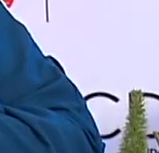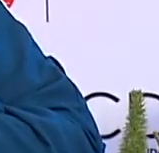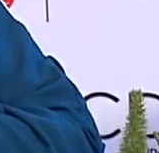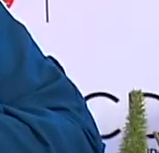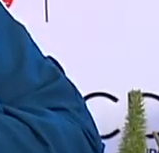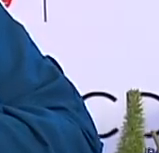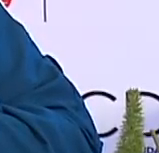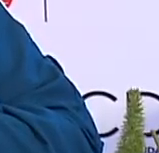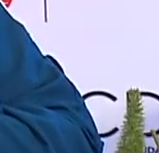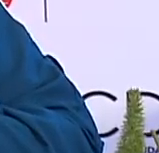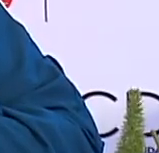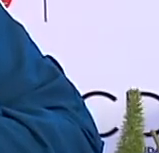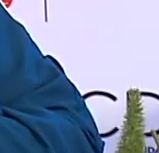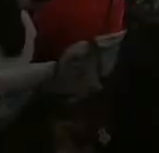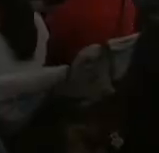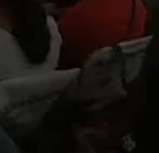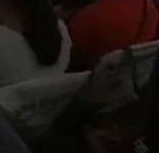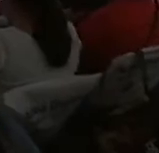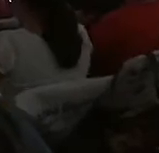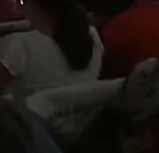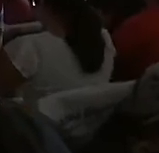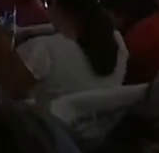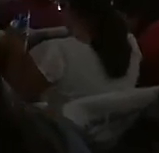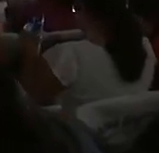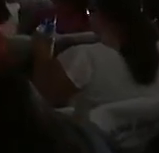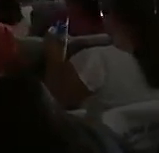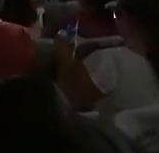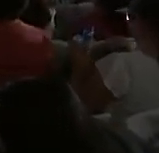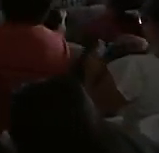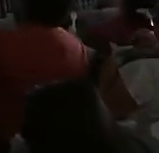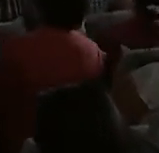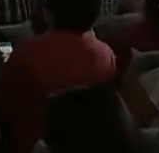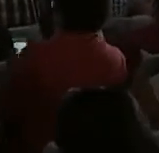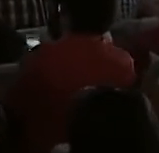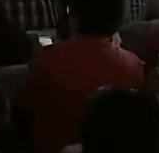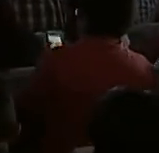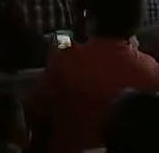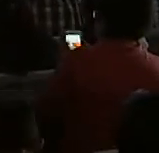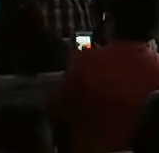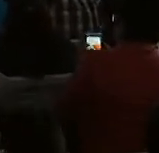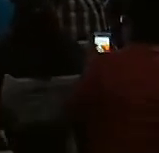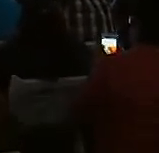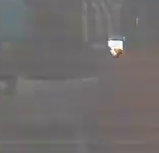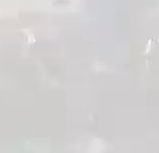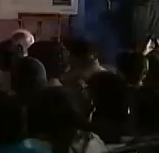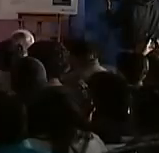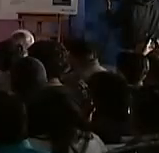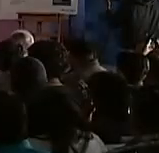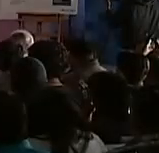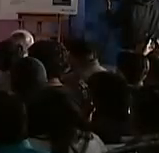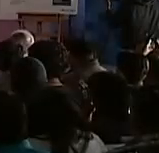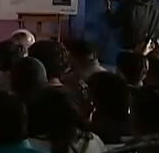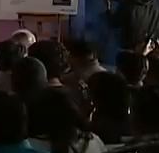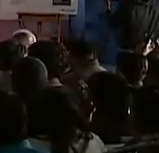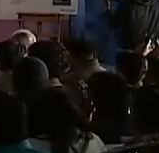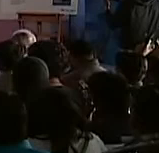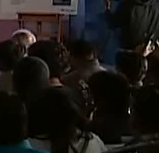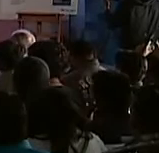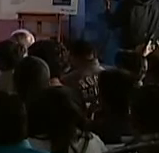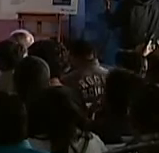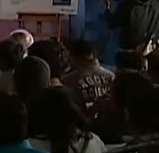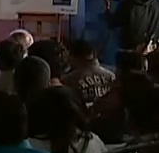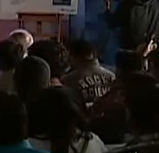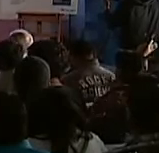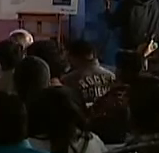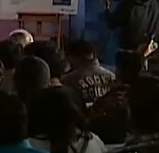Perseverancia fue la palabra clave del primer astronauta mexicano José Hernández para llegar donde muy pocos han llegado. La NASA